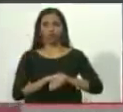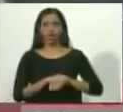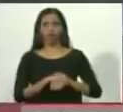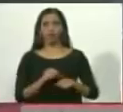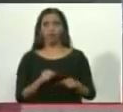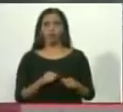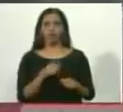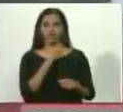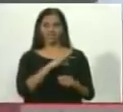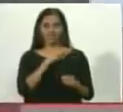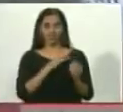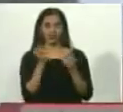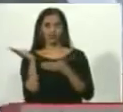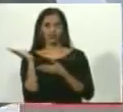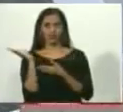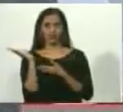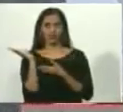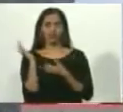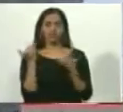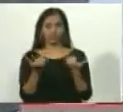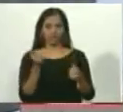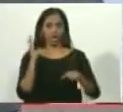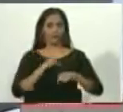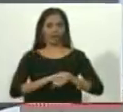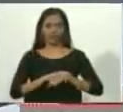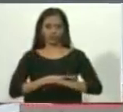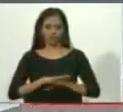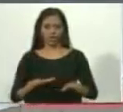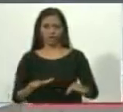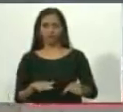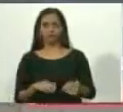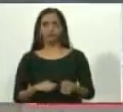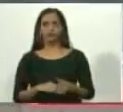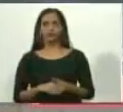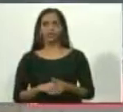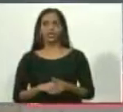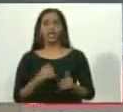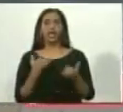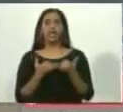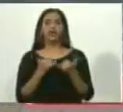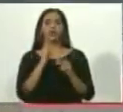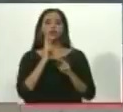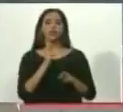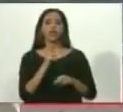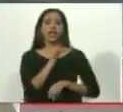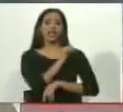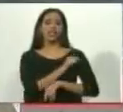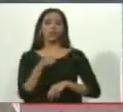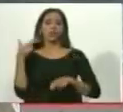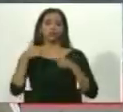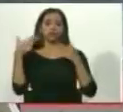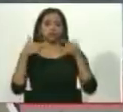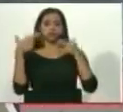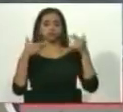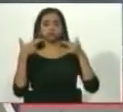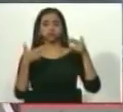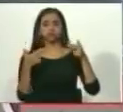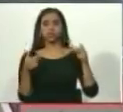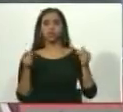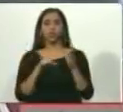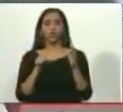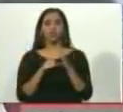aquí fue capturado ya. El último resultando herido por arma de fuego en enfrentamiento, donde se incautó